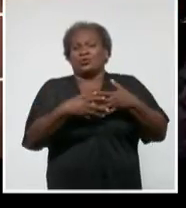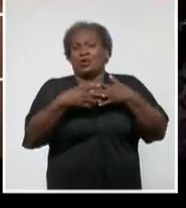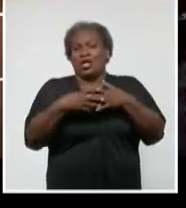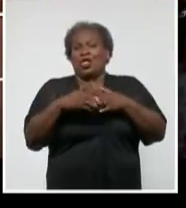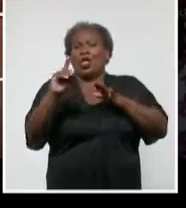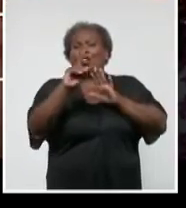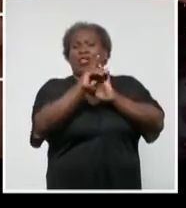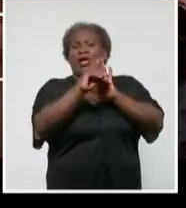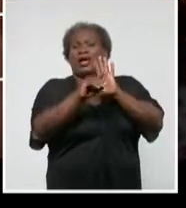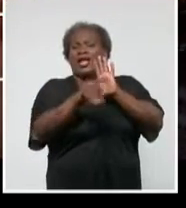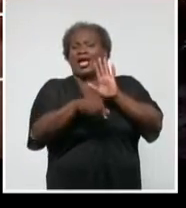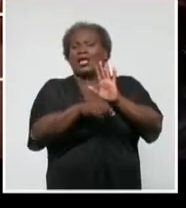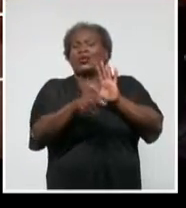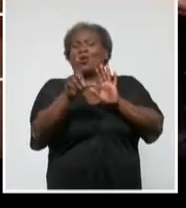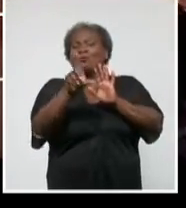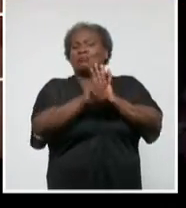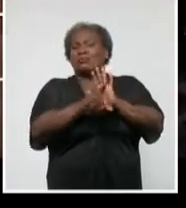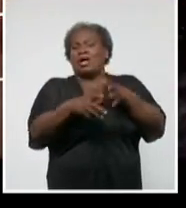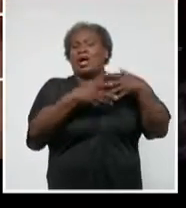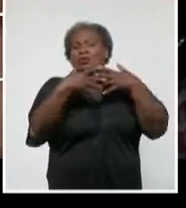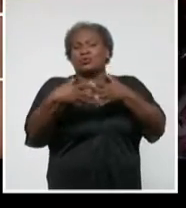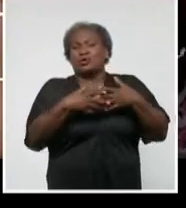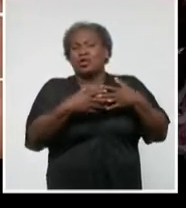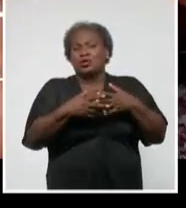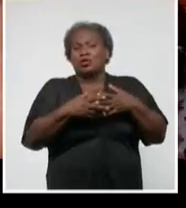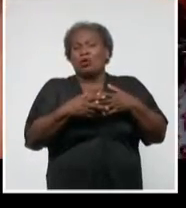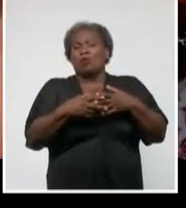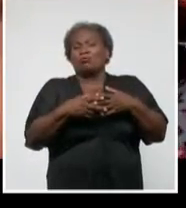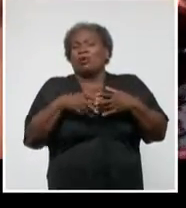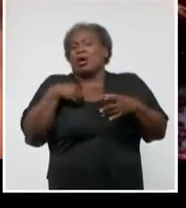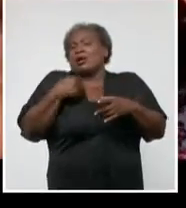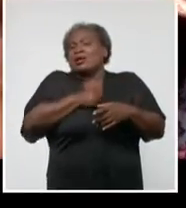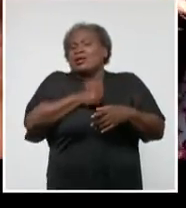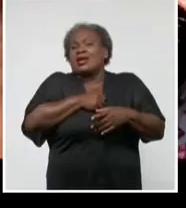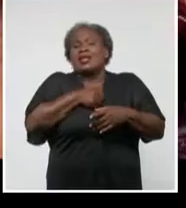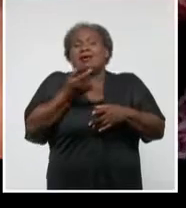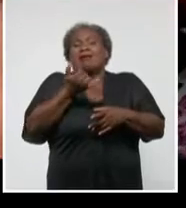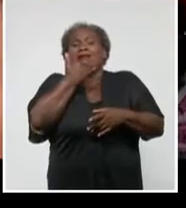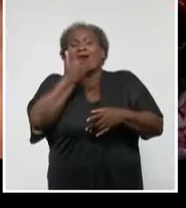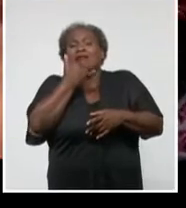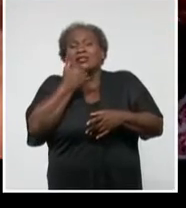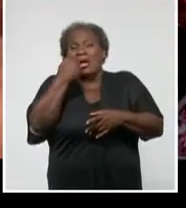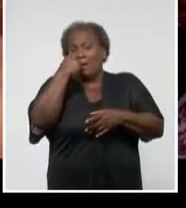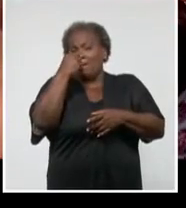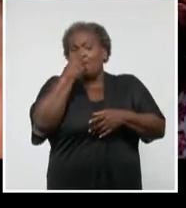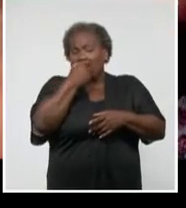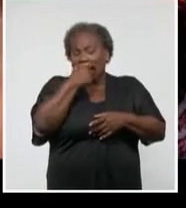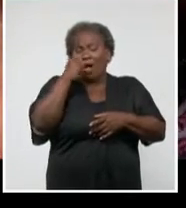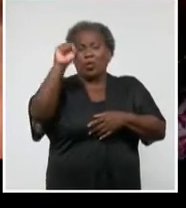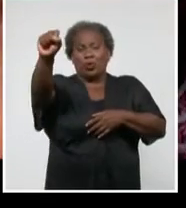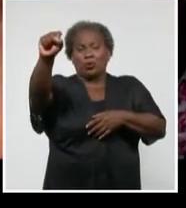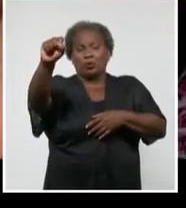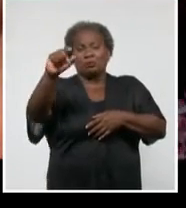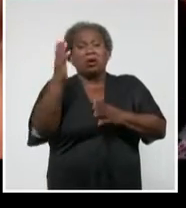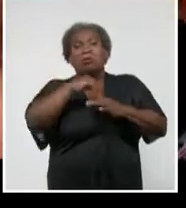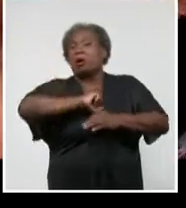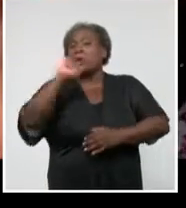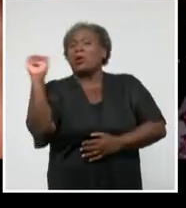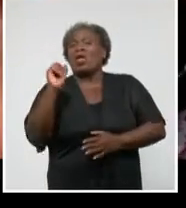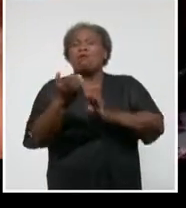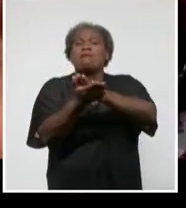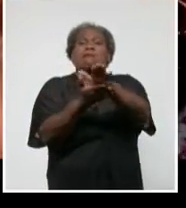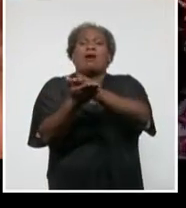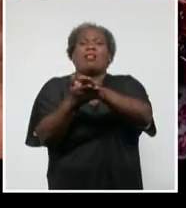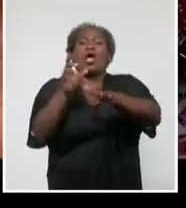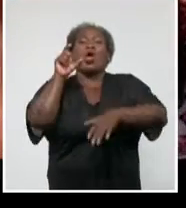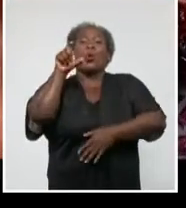Estados Unidos, golpes de Estado, han tratado de hacer de todo y no lo han logrado, y ya lo último es